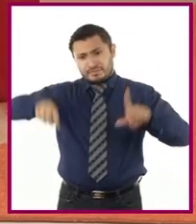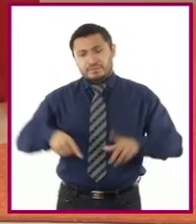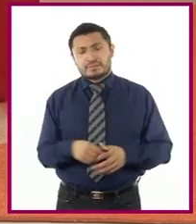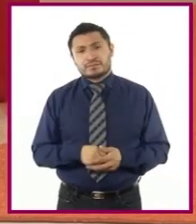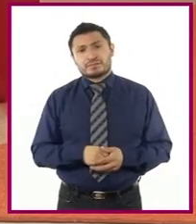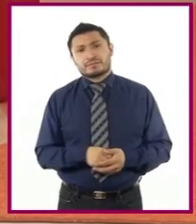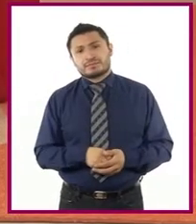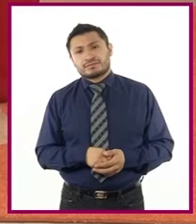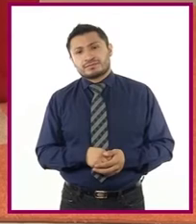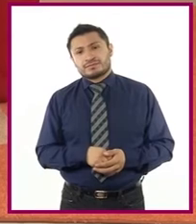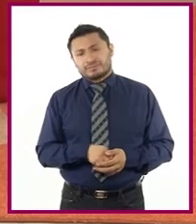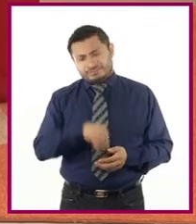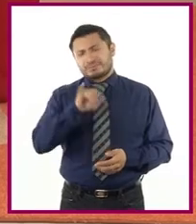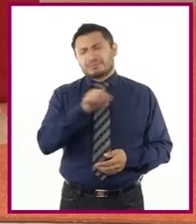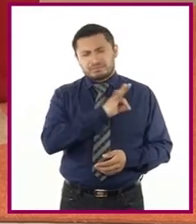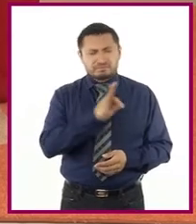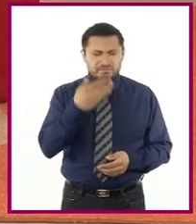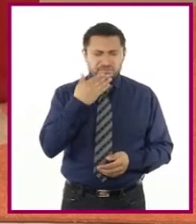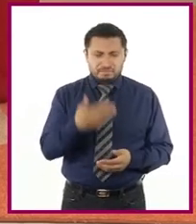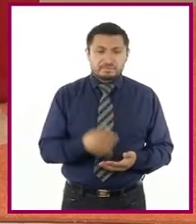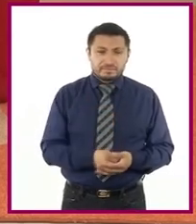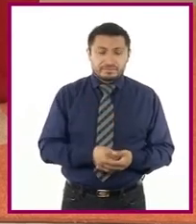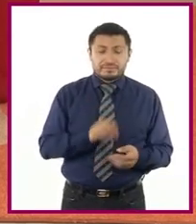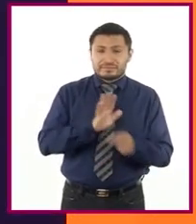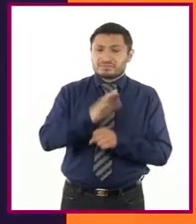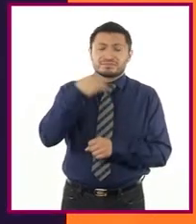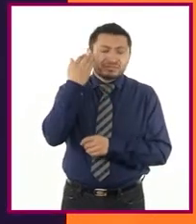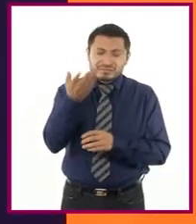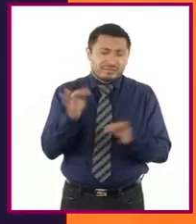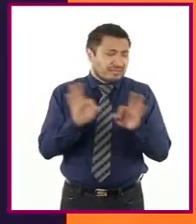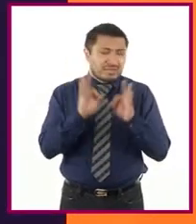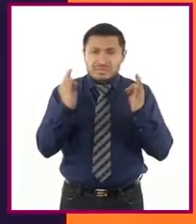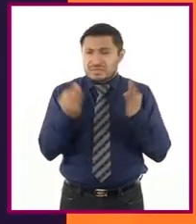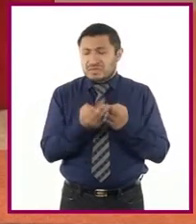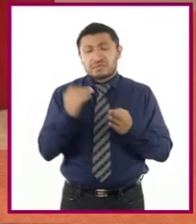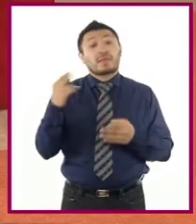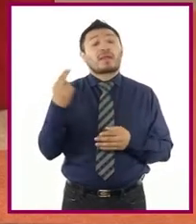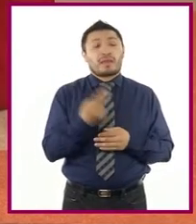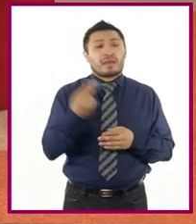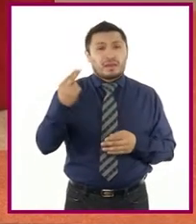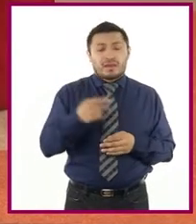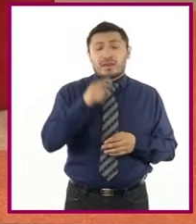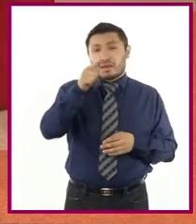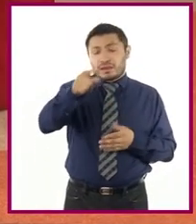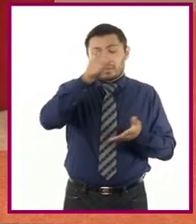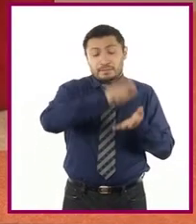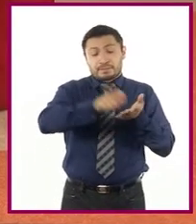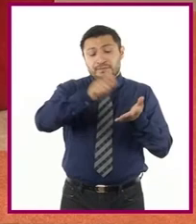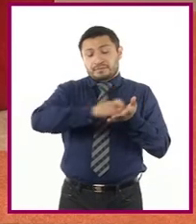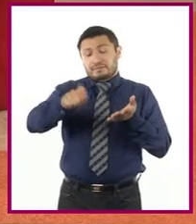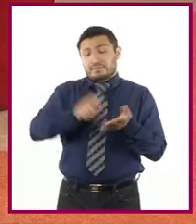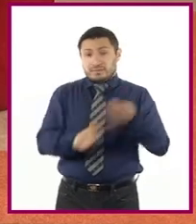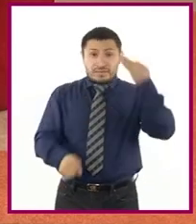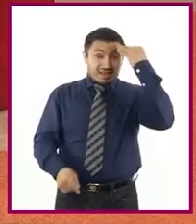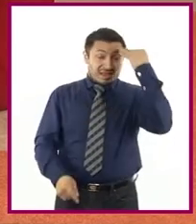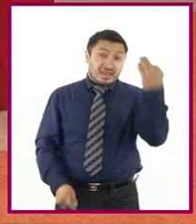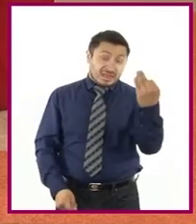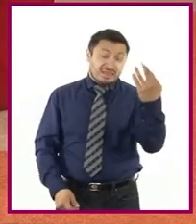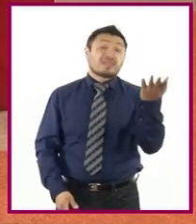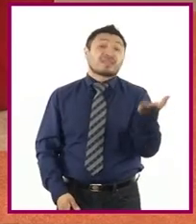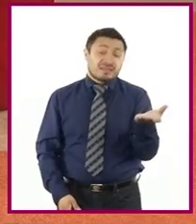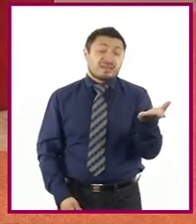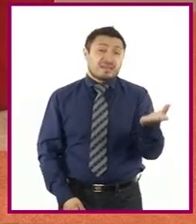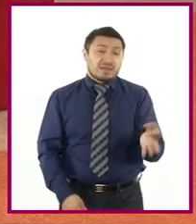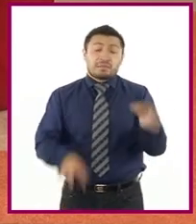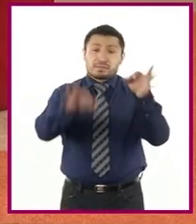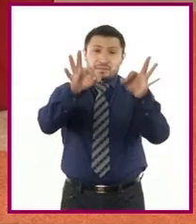Sí, no habría problema. En cualquiera de los casos, es necesario colocar los tiempos con la mayor